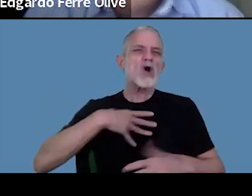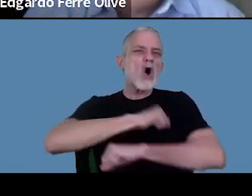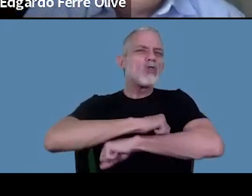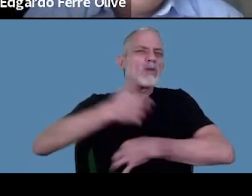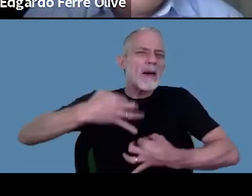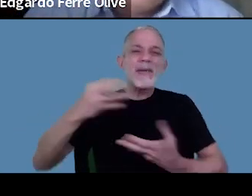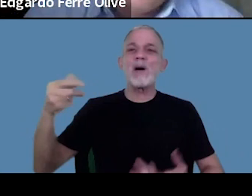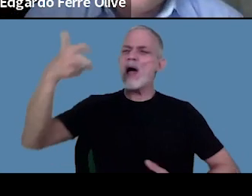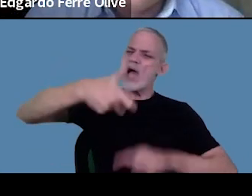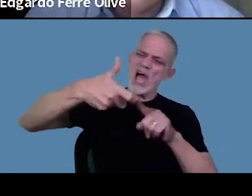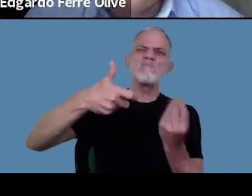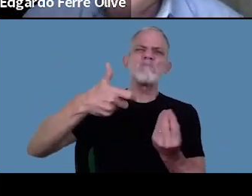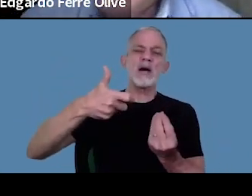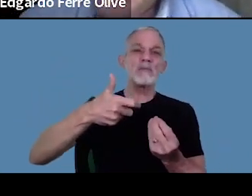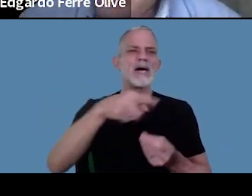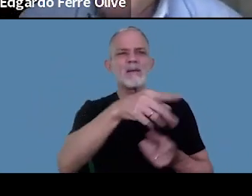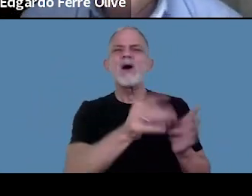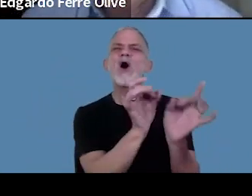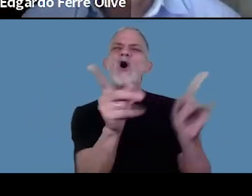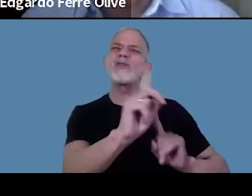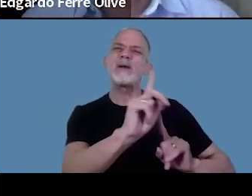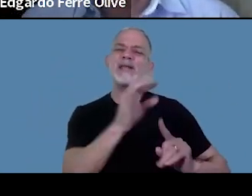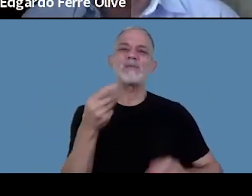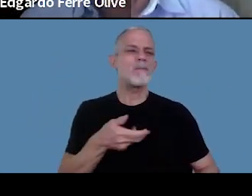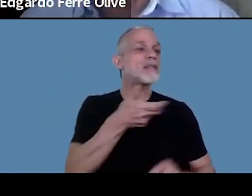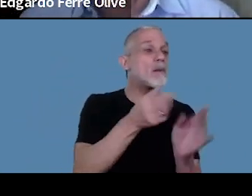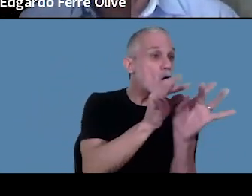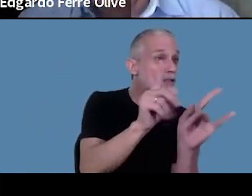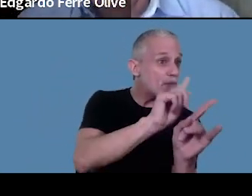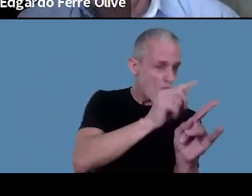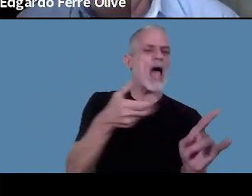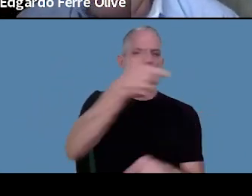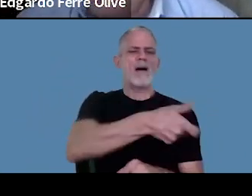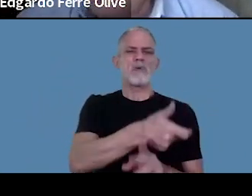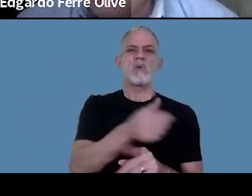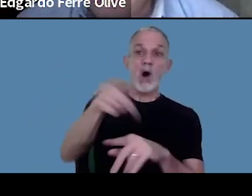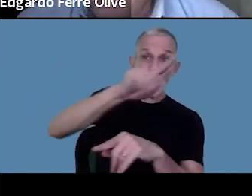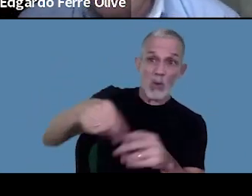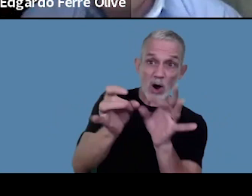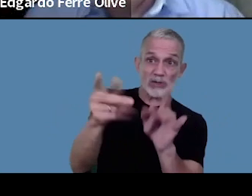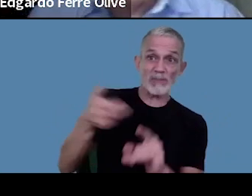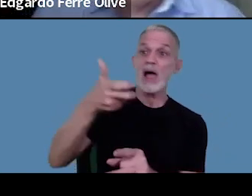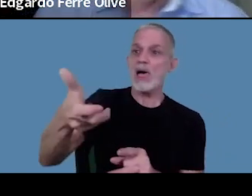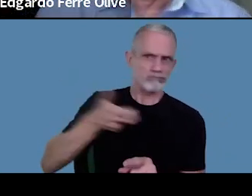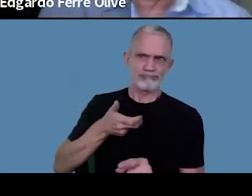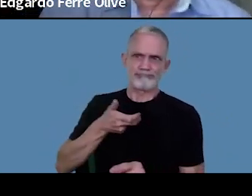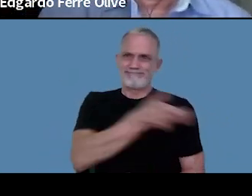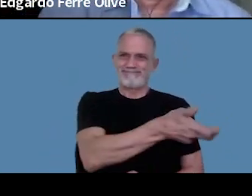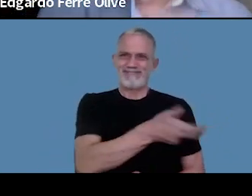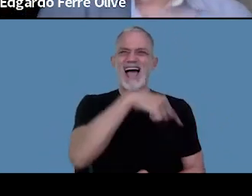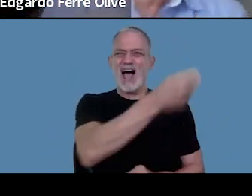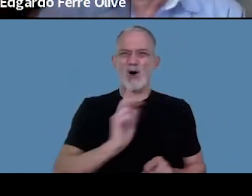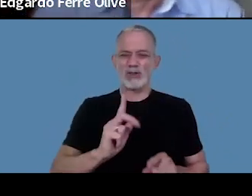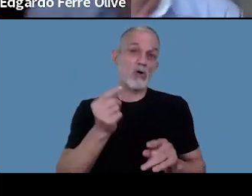invertir en entidades que no contaminen, o en entidades que no hayan sido clausuradas por contaminar. O, saliendo del